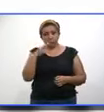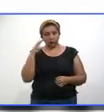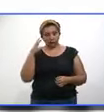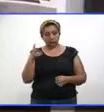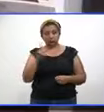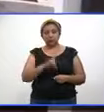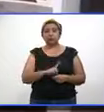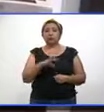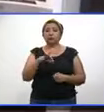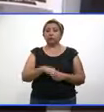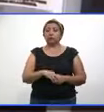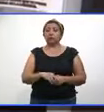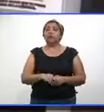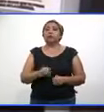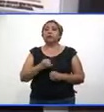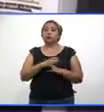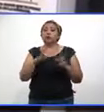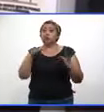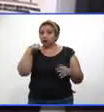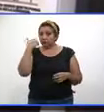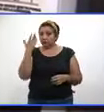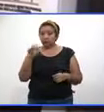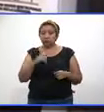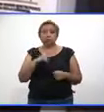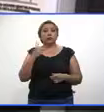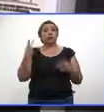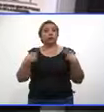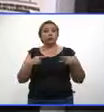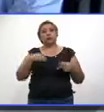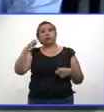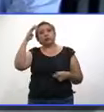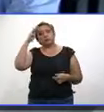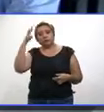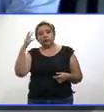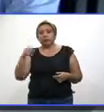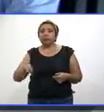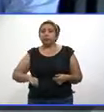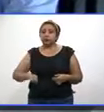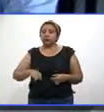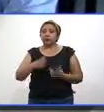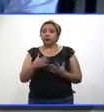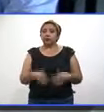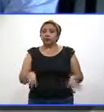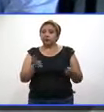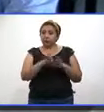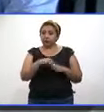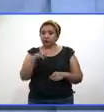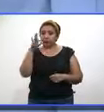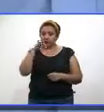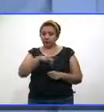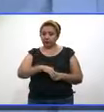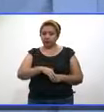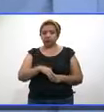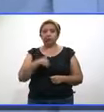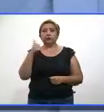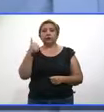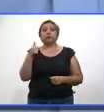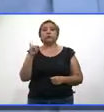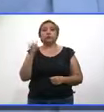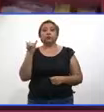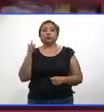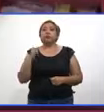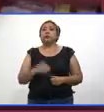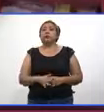las elecciones. La campaña pretende despertar el interés de la ciudadanía para que se convierta en los principales actores electorales del 6 de junio